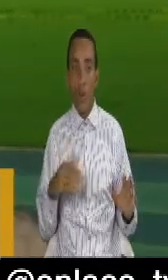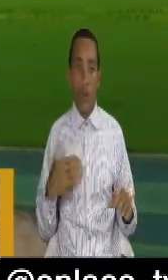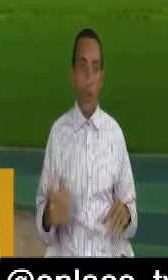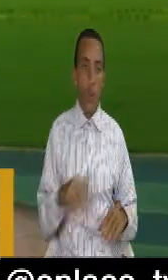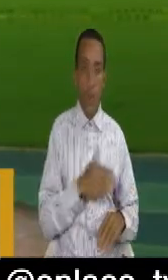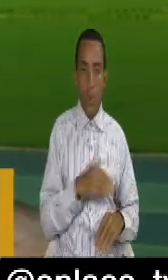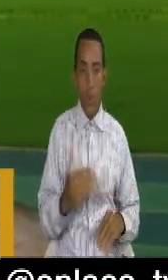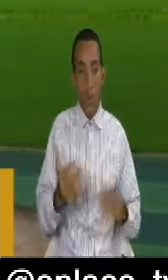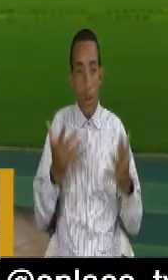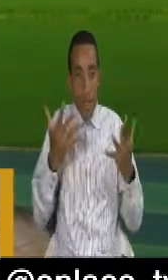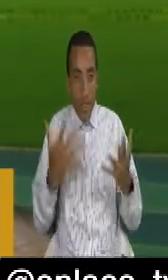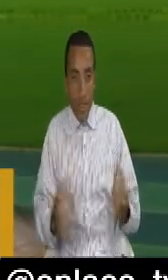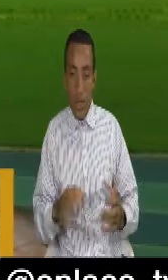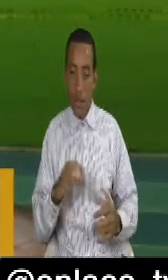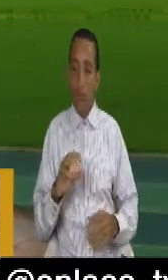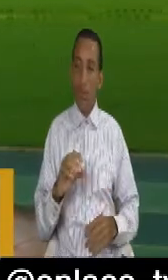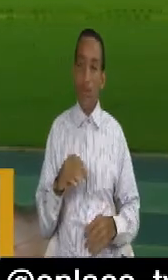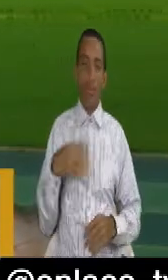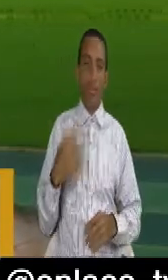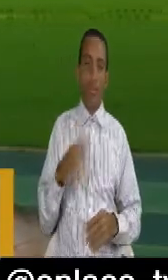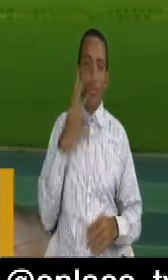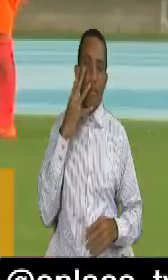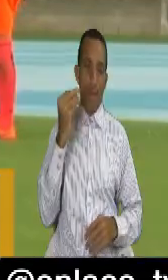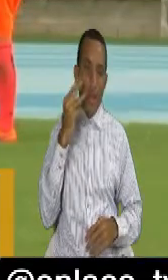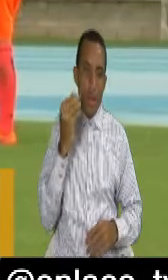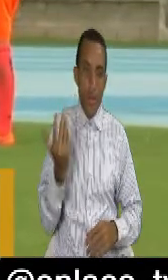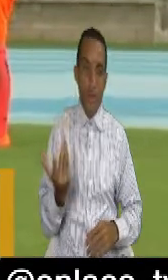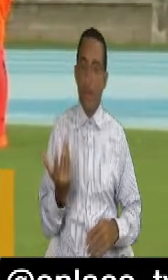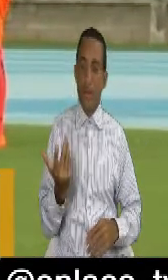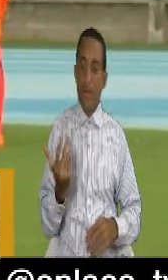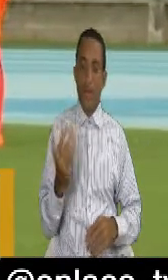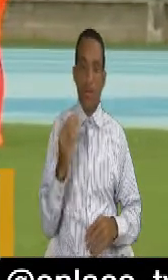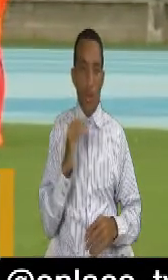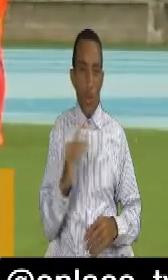hemos querido, de primer nivel, de experiencia, de